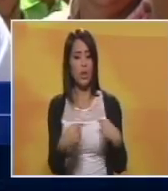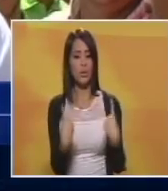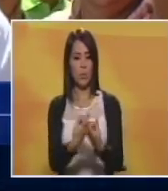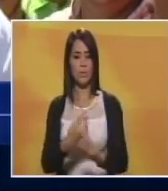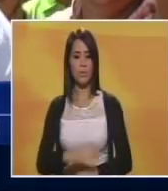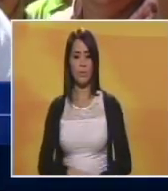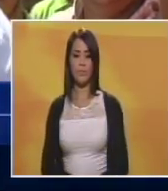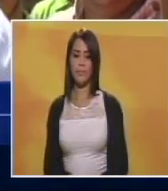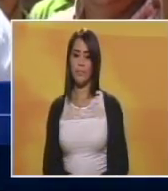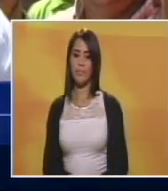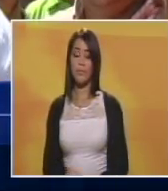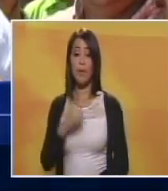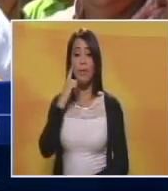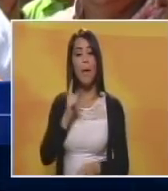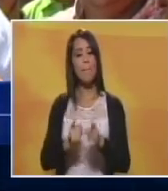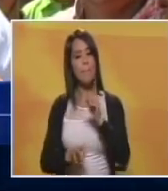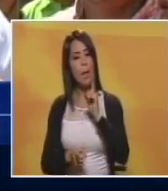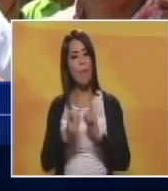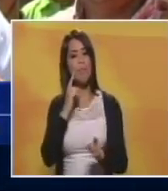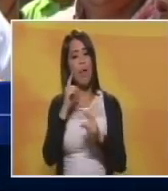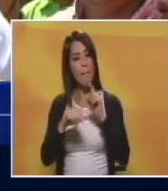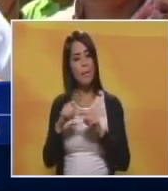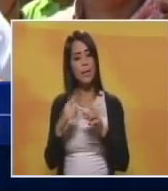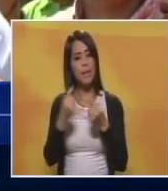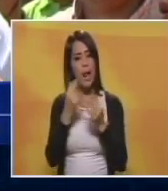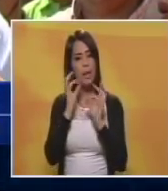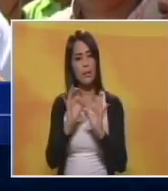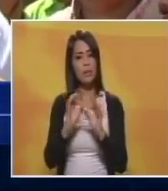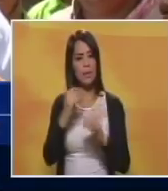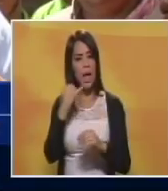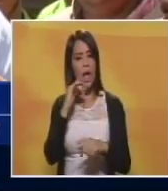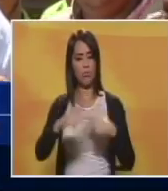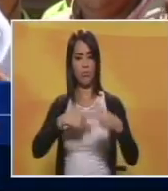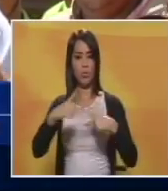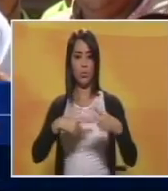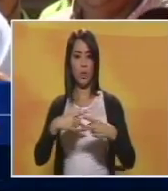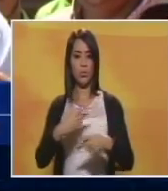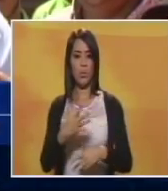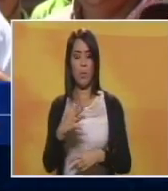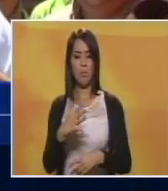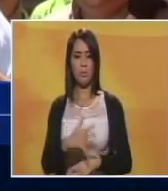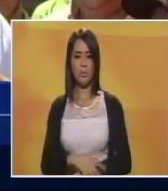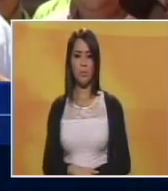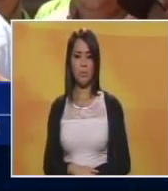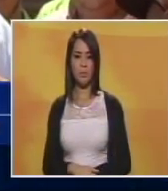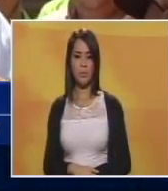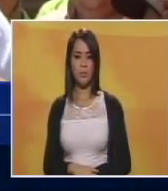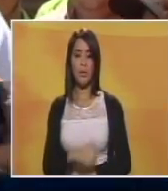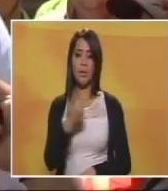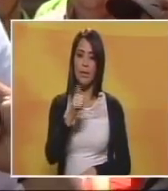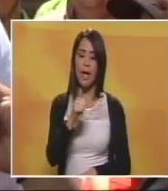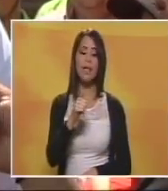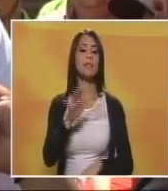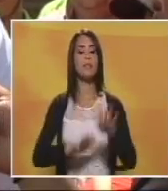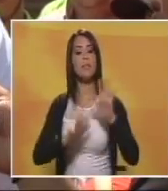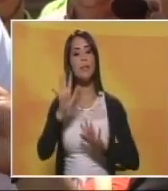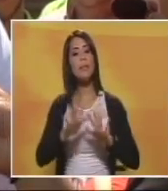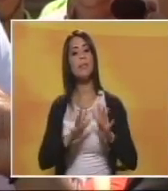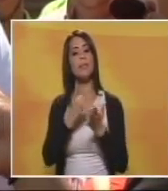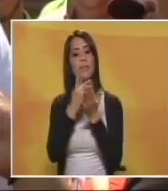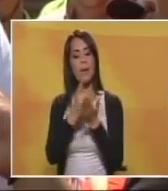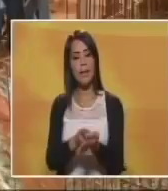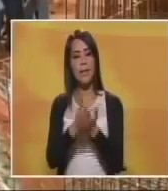planta. Dependiendo del tenor del material que se está produciendo, tendrá una producción entre 10 y 15 kilos